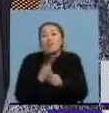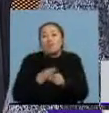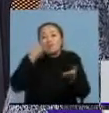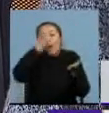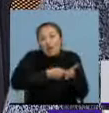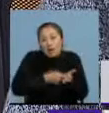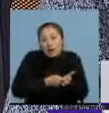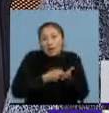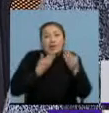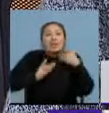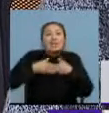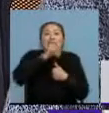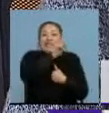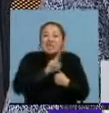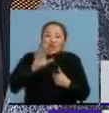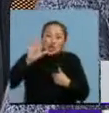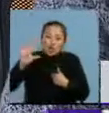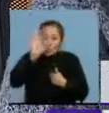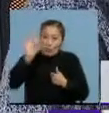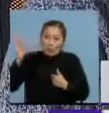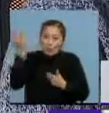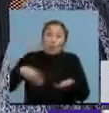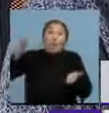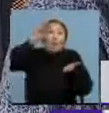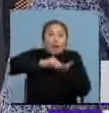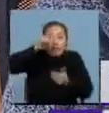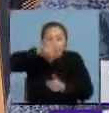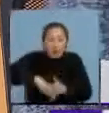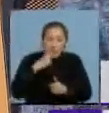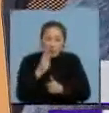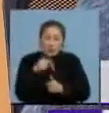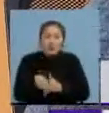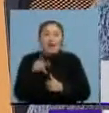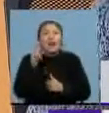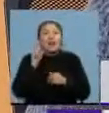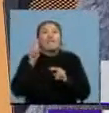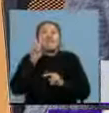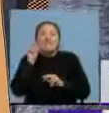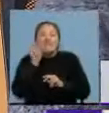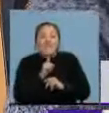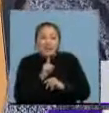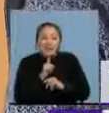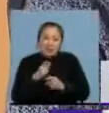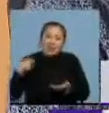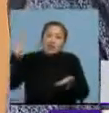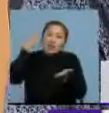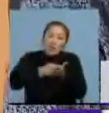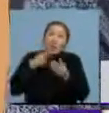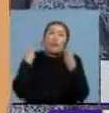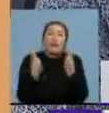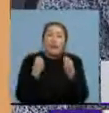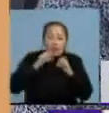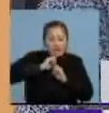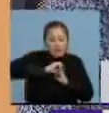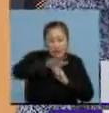aumentó un 105 por ciento y el bat porque el valor agregado que el que cobra la empresa por el servicio de distribución en